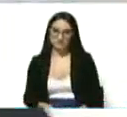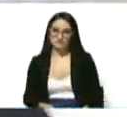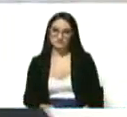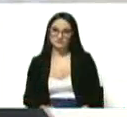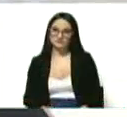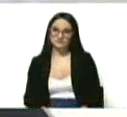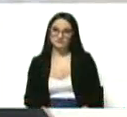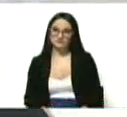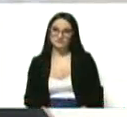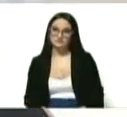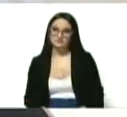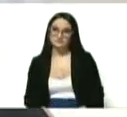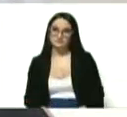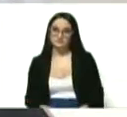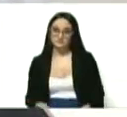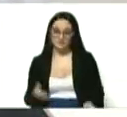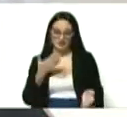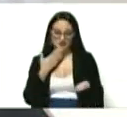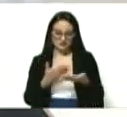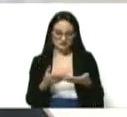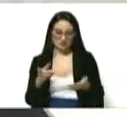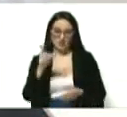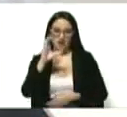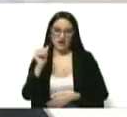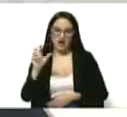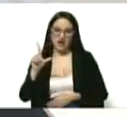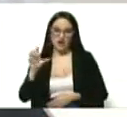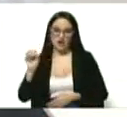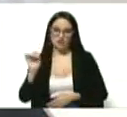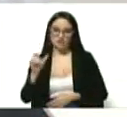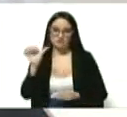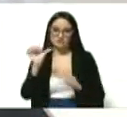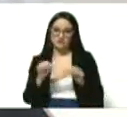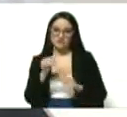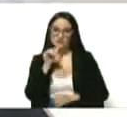Bien, le agradecemos a nuestro compañero Carlos Rebete por esta importante información.